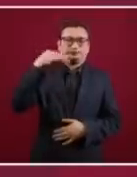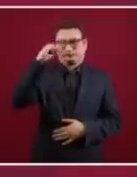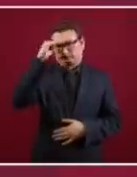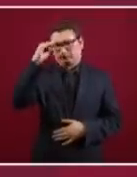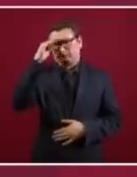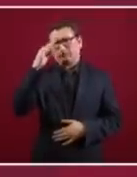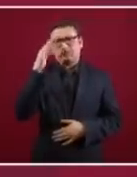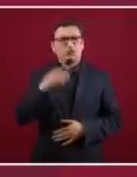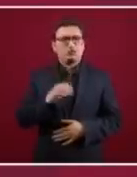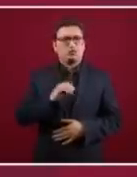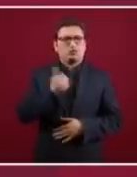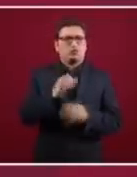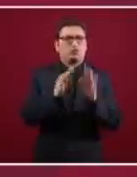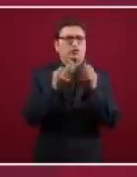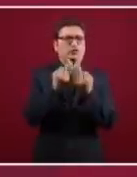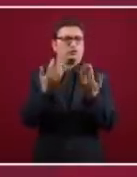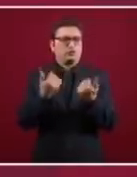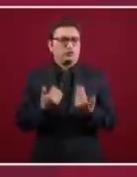otra